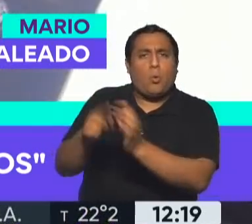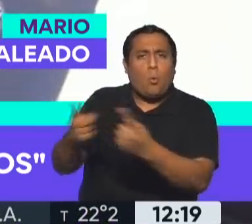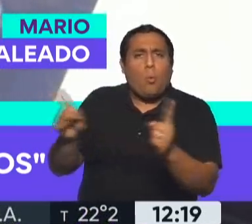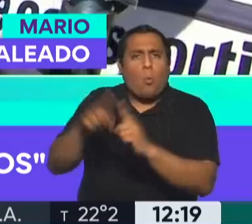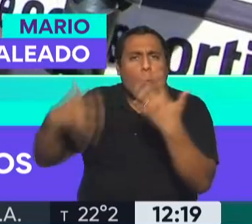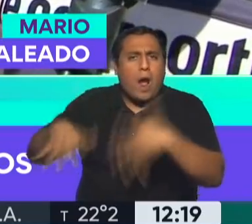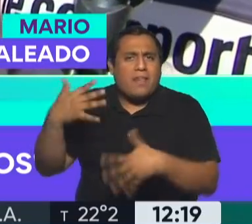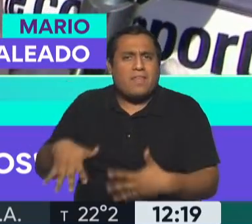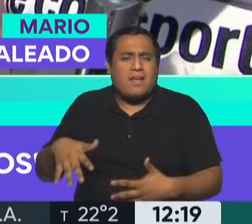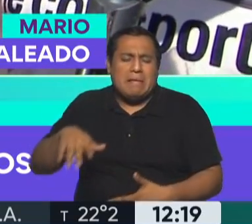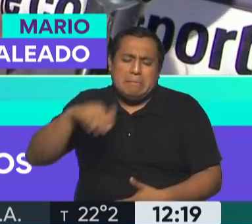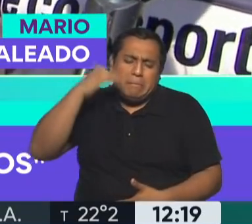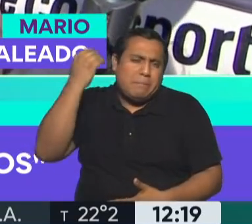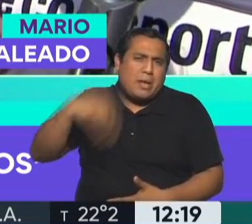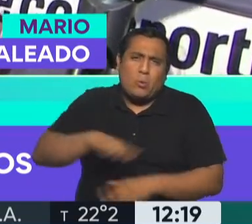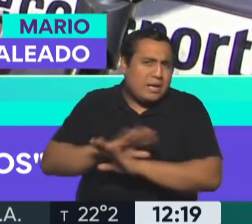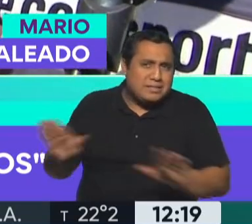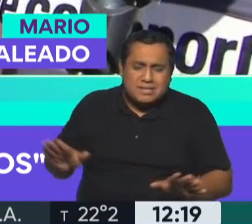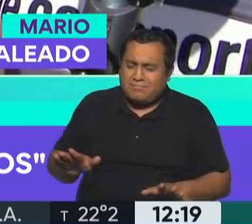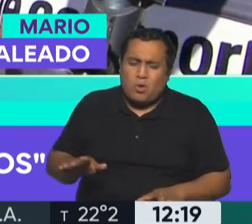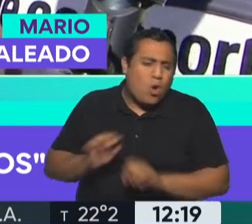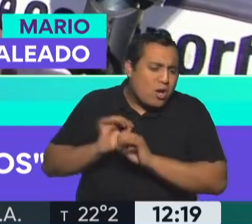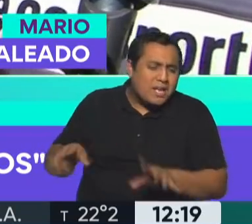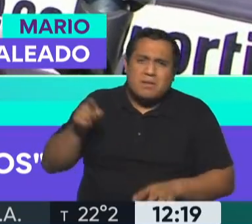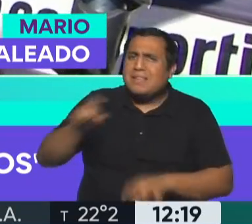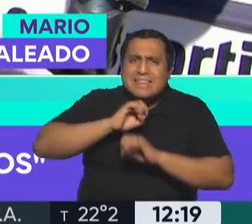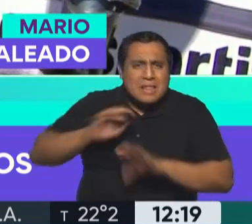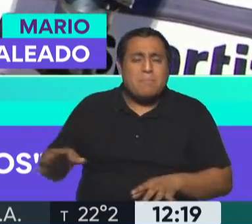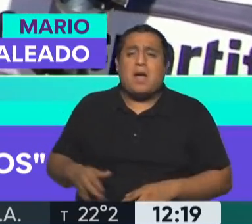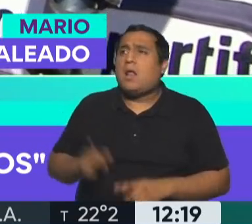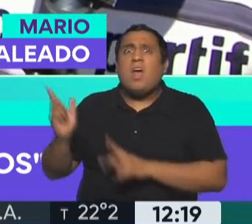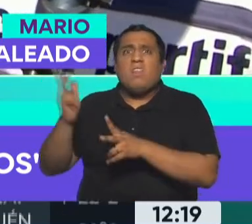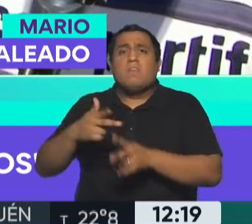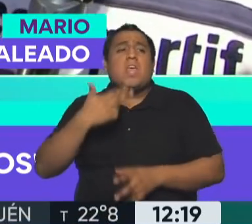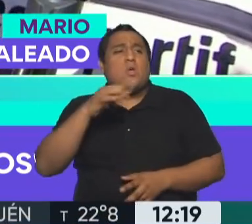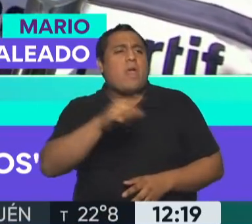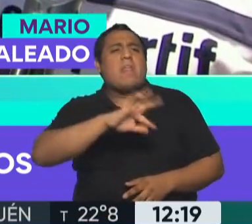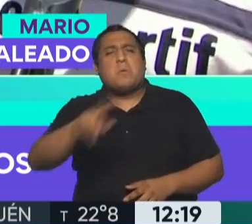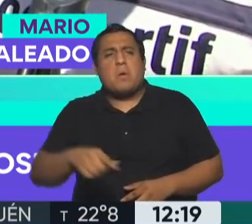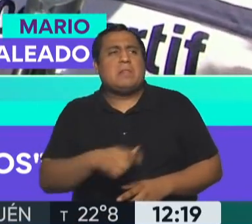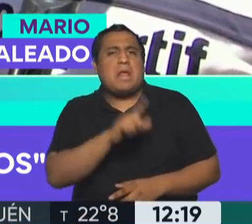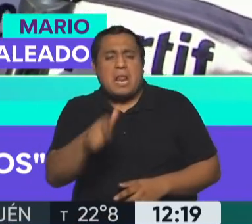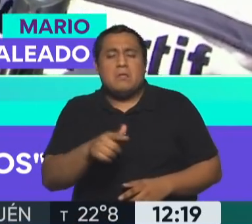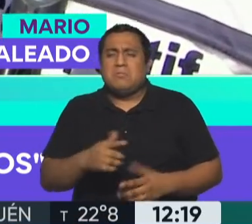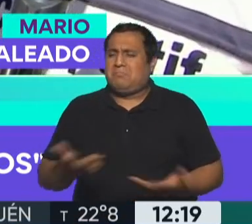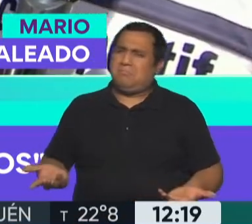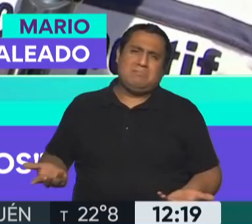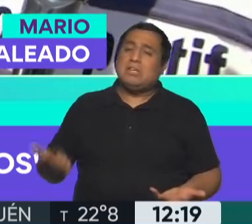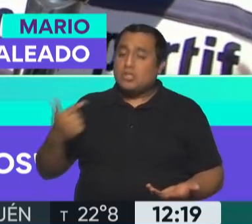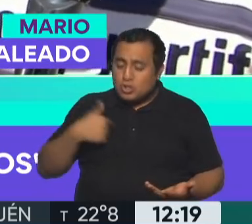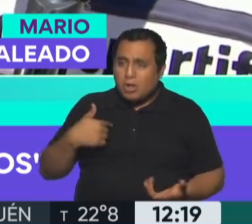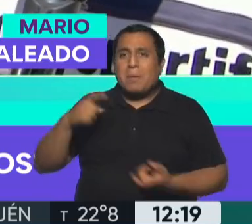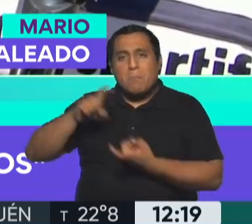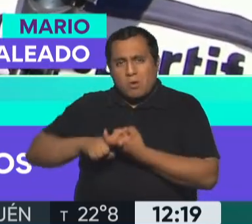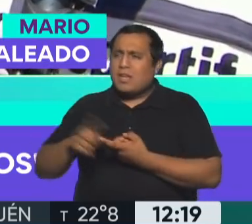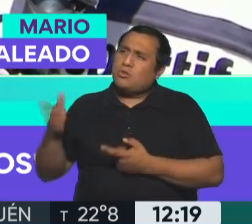verdad que una vergüenza y repudio todo eso y todo lo que han dicho, que mi hijo es un delincuente. Yo y mi señora acá venimos, y toda la gente